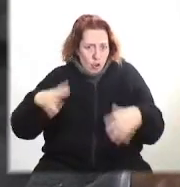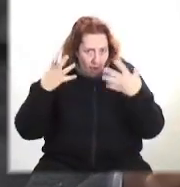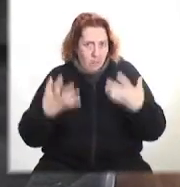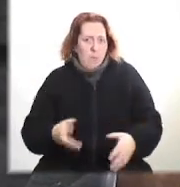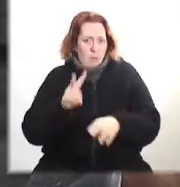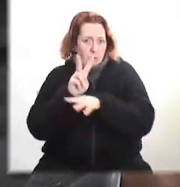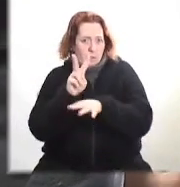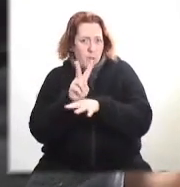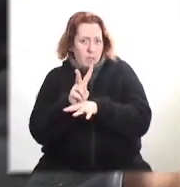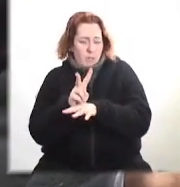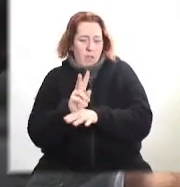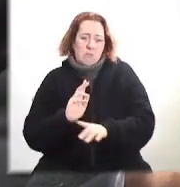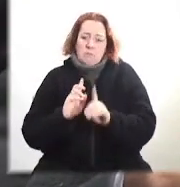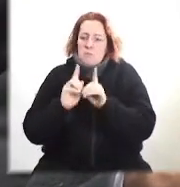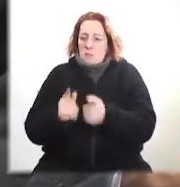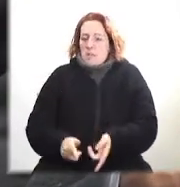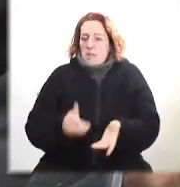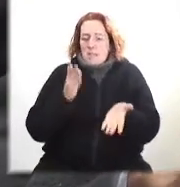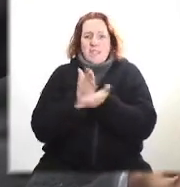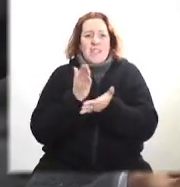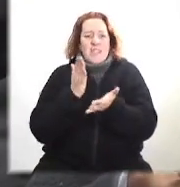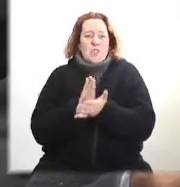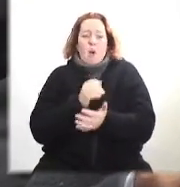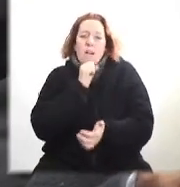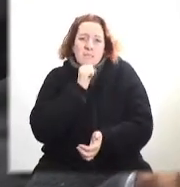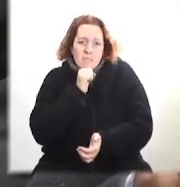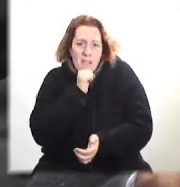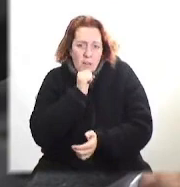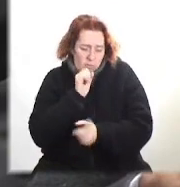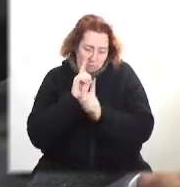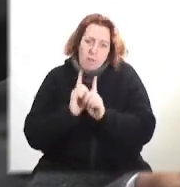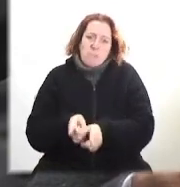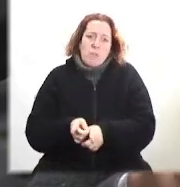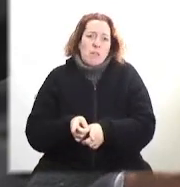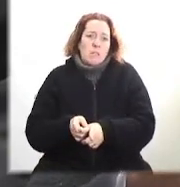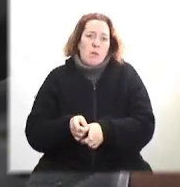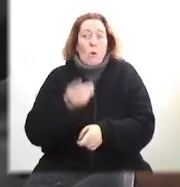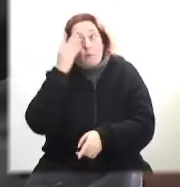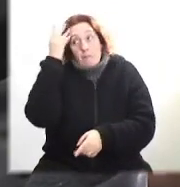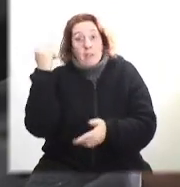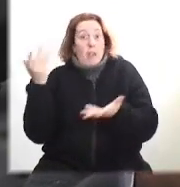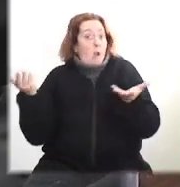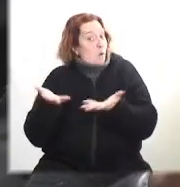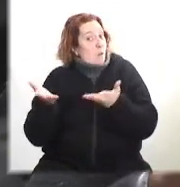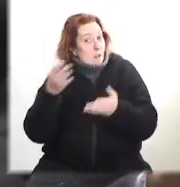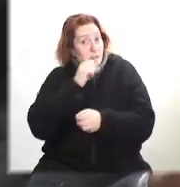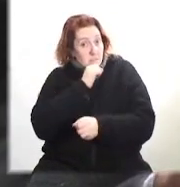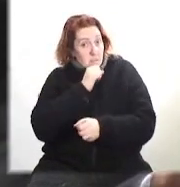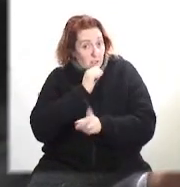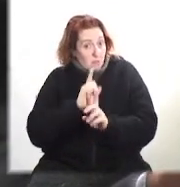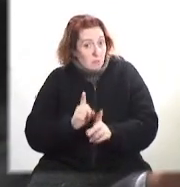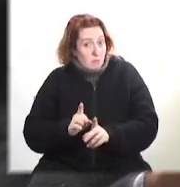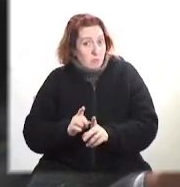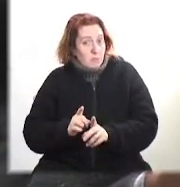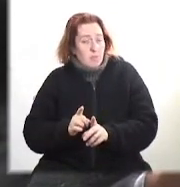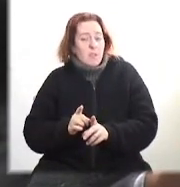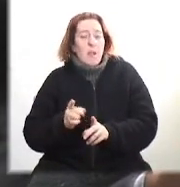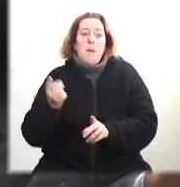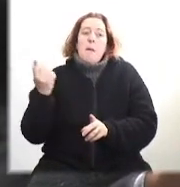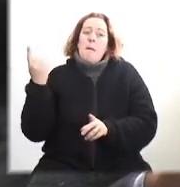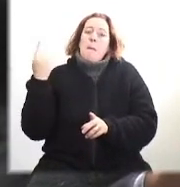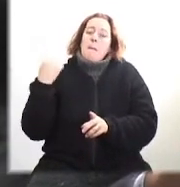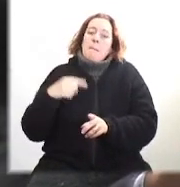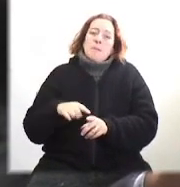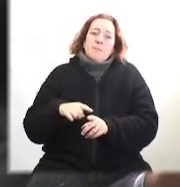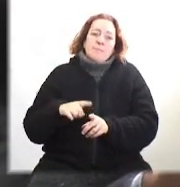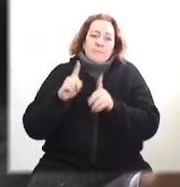que estén defendidos los derechos de los ancianos, tan olvidados últimamente. Claro que queremos